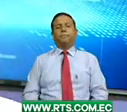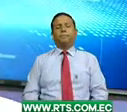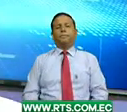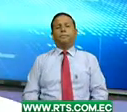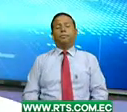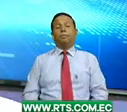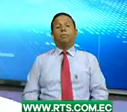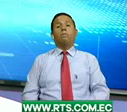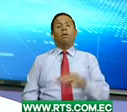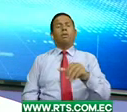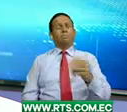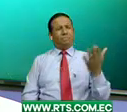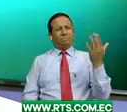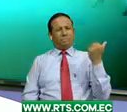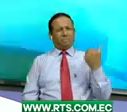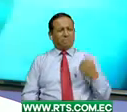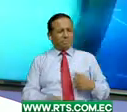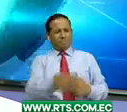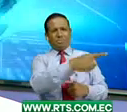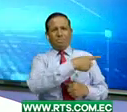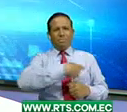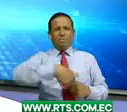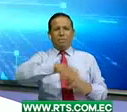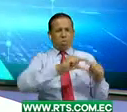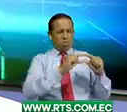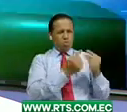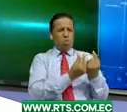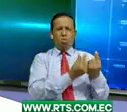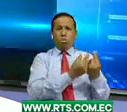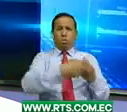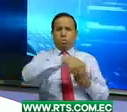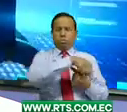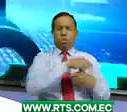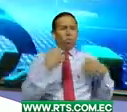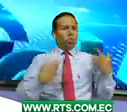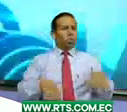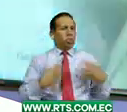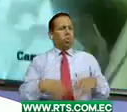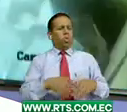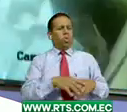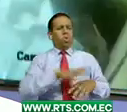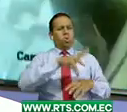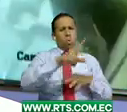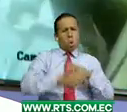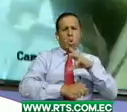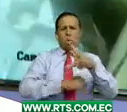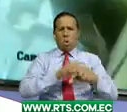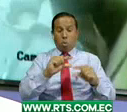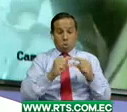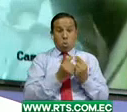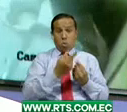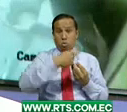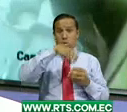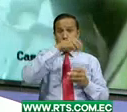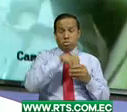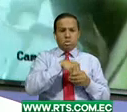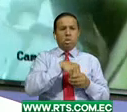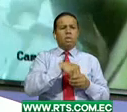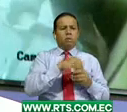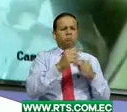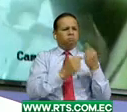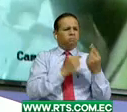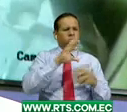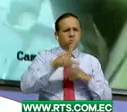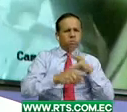Desarticulan una presunta organización delictiva que sería la responsable de varios robos a mano armada en el sur de Quito. Videos